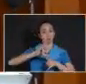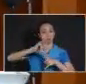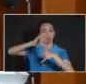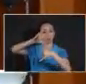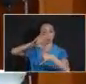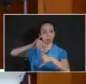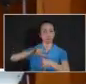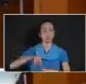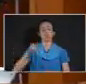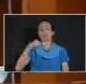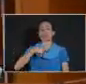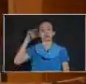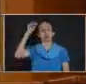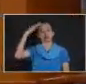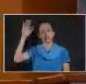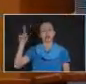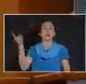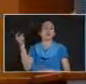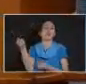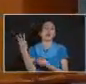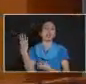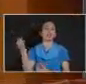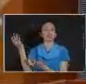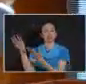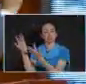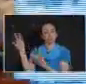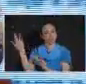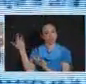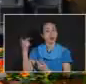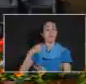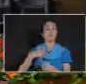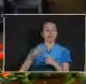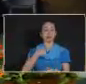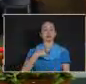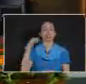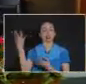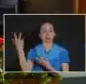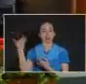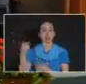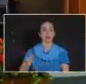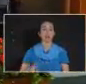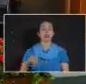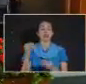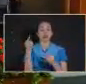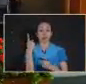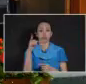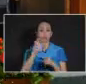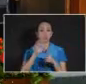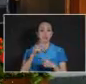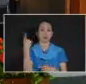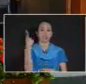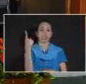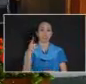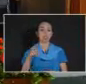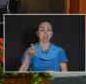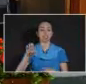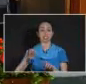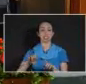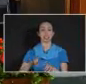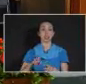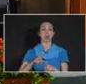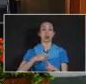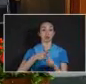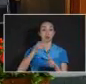no sé cuánto lo esperan, pero yo espero ese galardón. Y una cosa muy importante: si en un obstáculo, cuando lo saltas, te